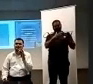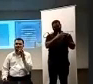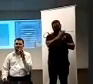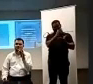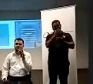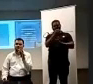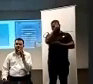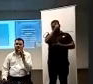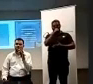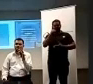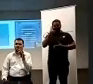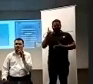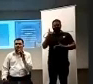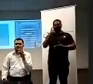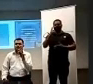sienta.